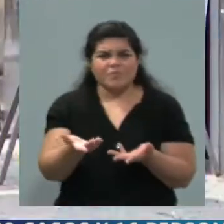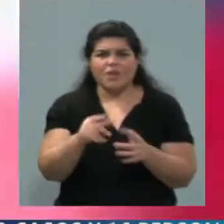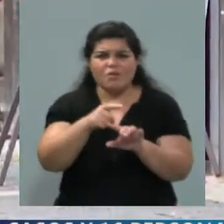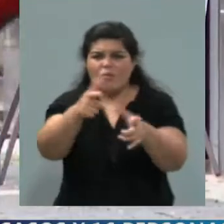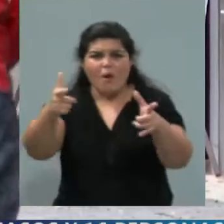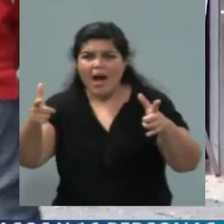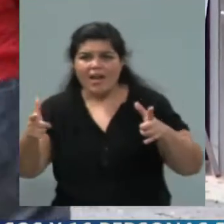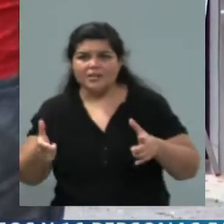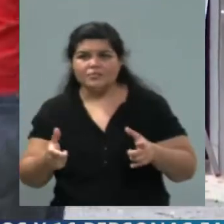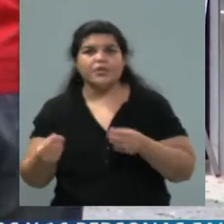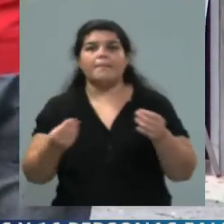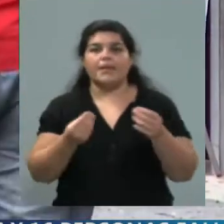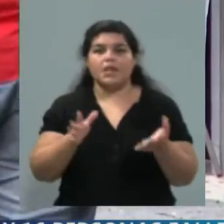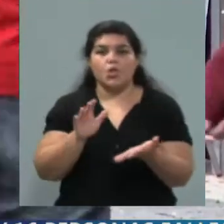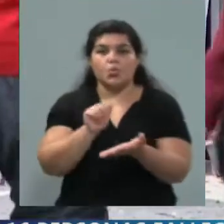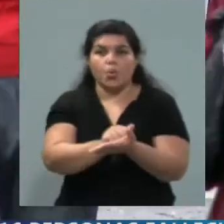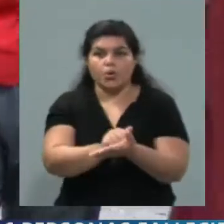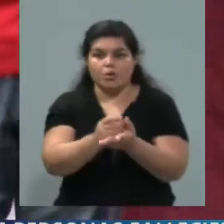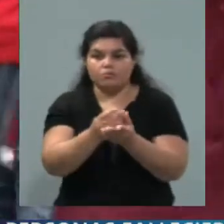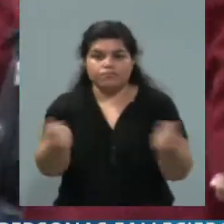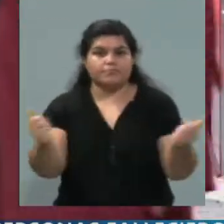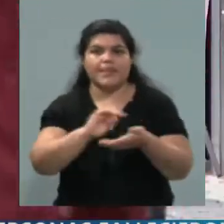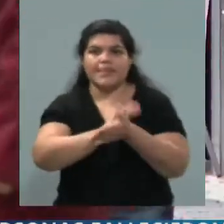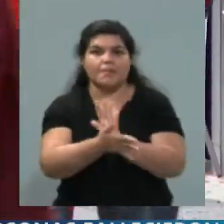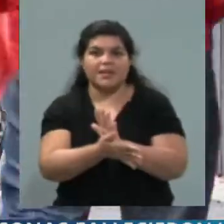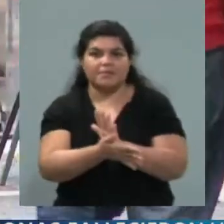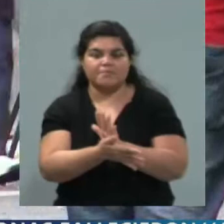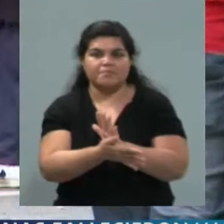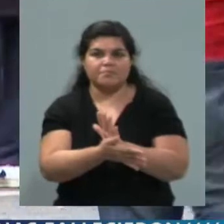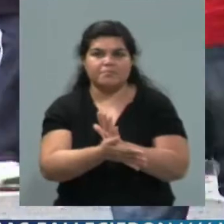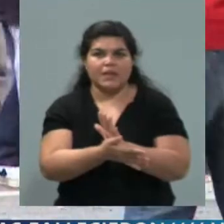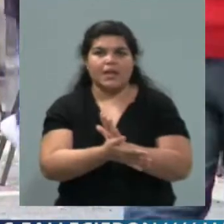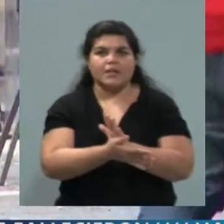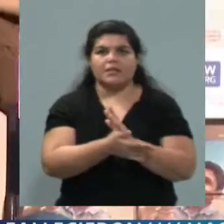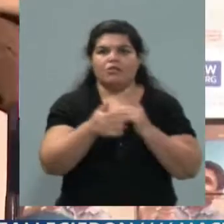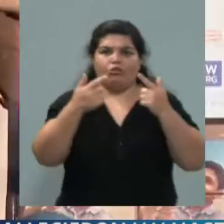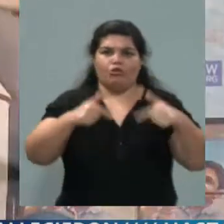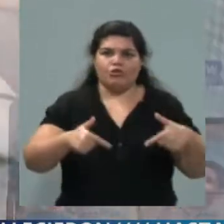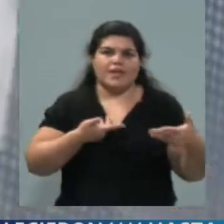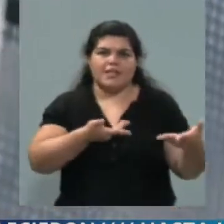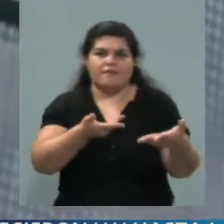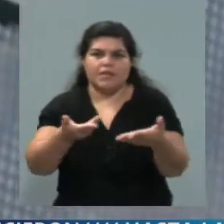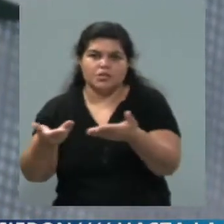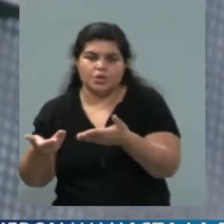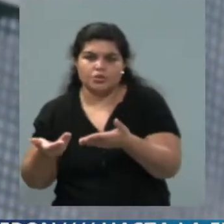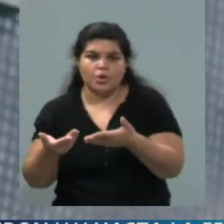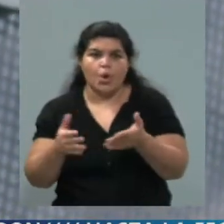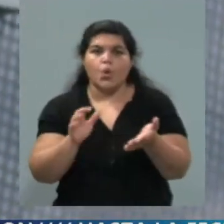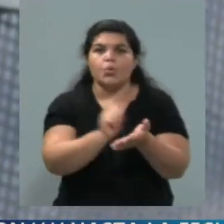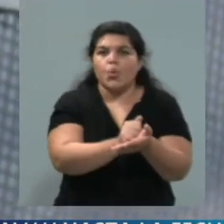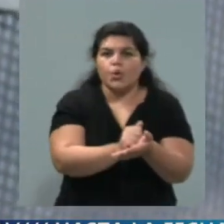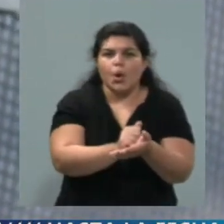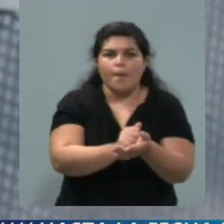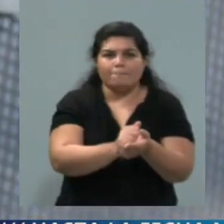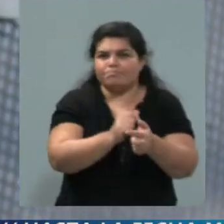los turnos, digamos, para atender a las prestaciones que se requieren. Lo que deja a muchas personas, a muchas